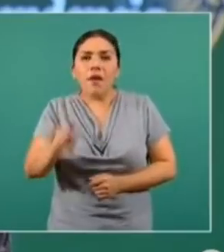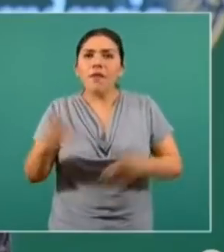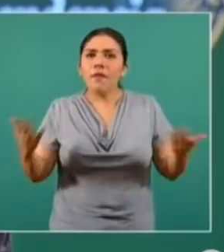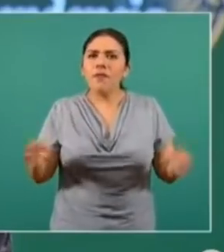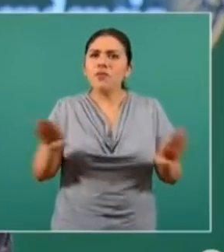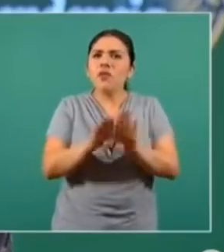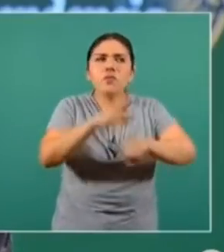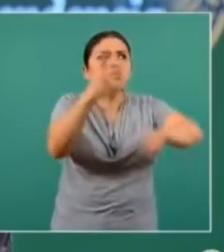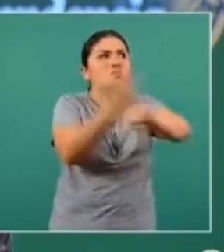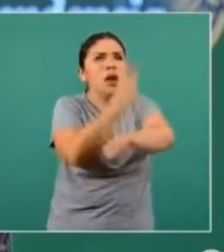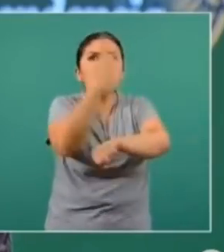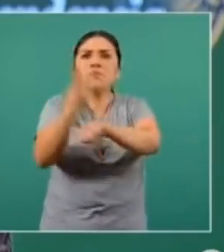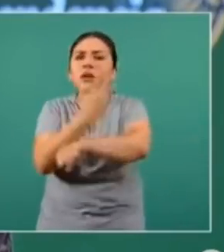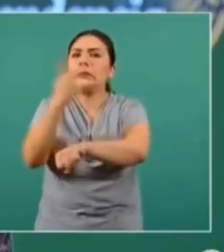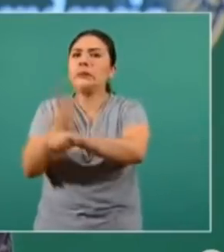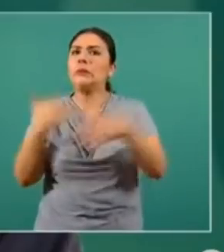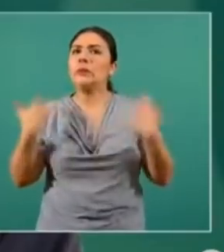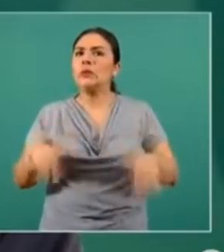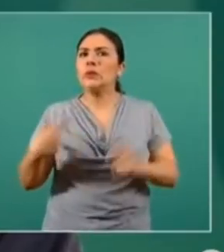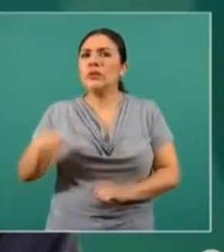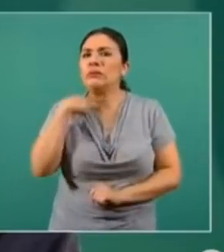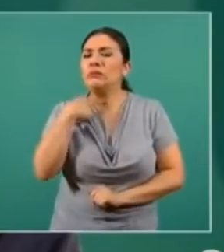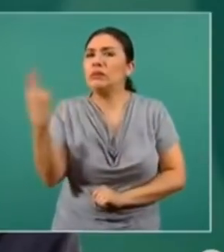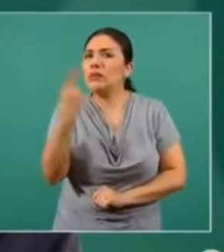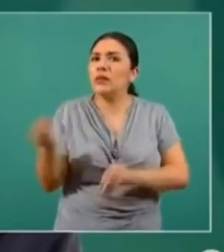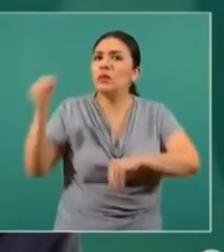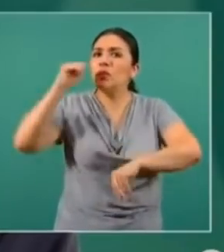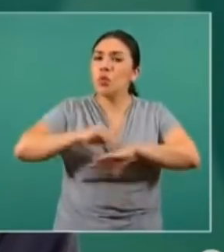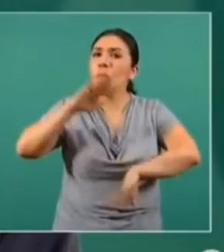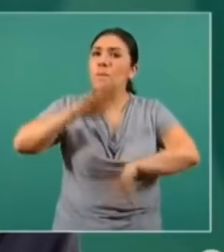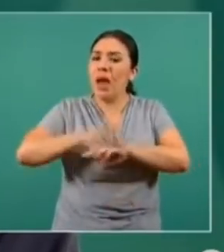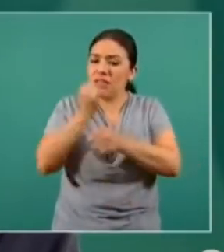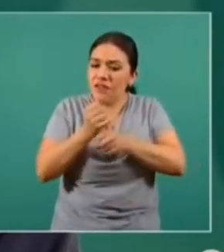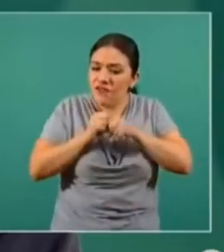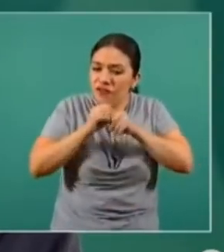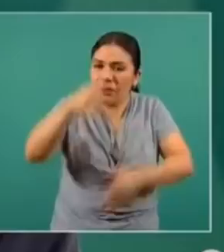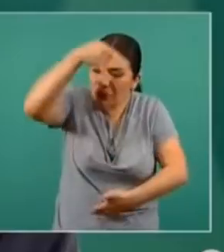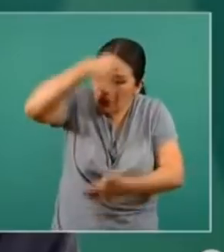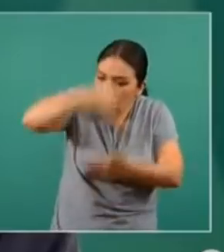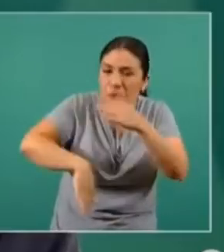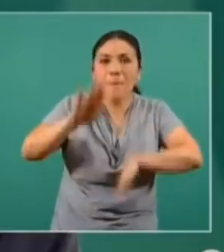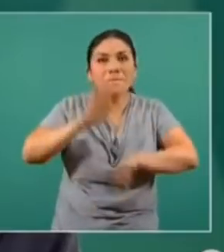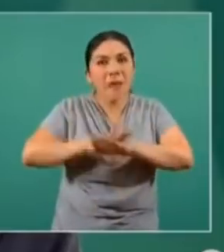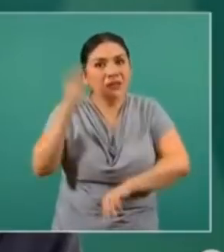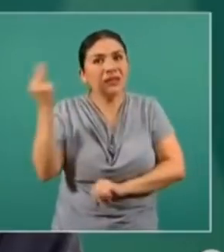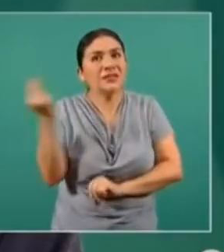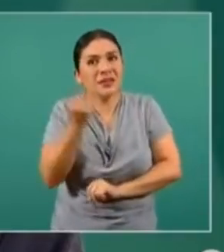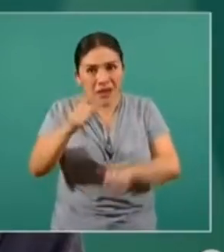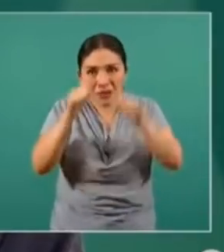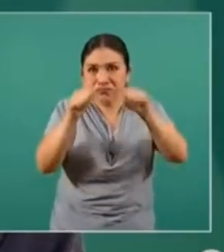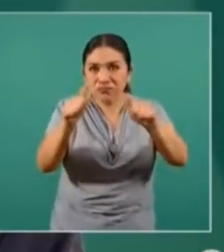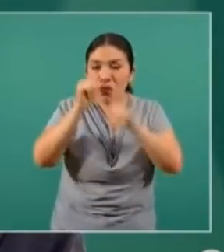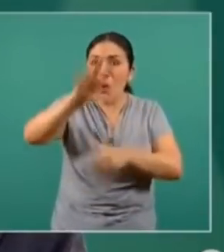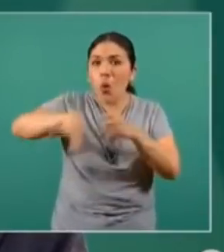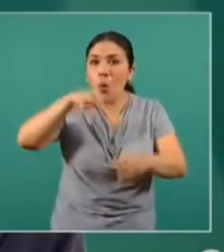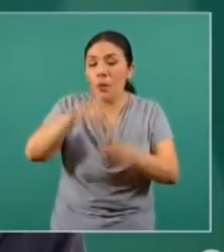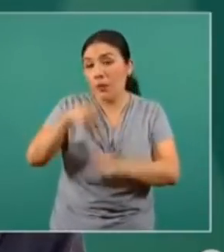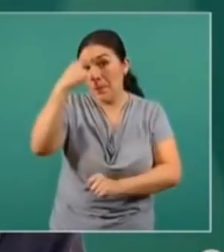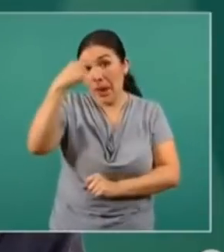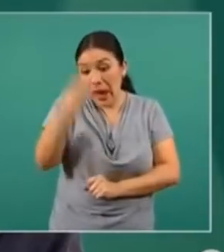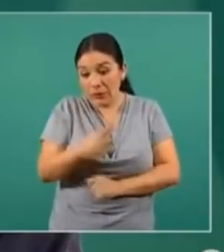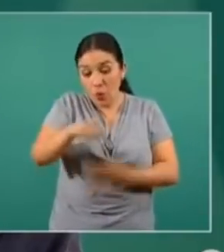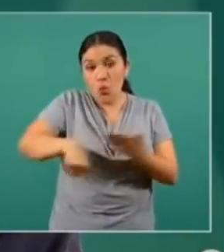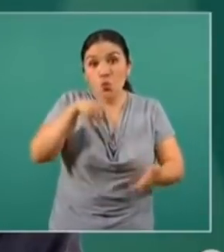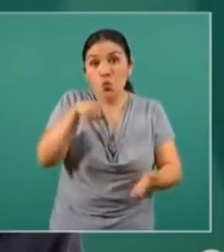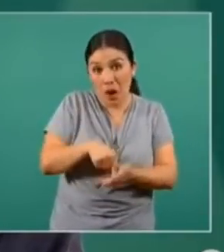los acontecimientos ameritaban un espacio de información aún más amplio y de cobertura mayor en este